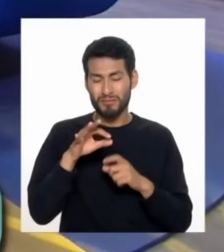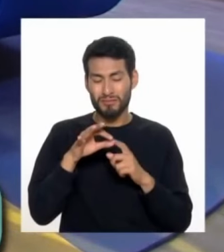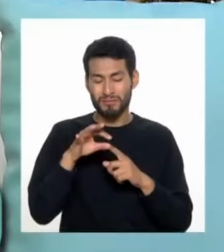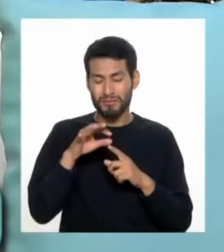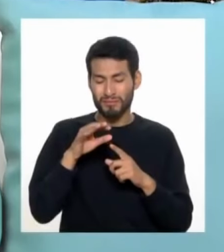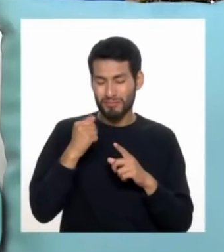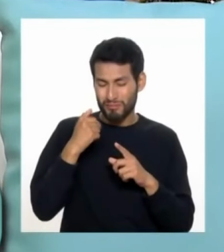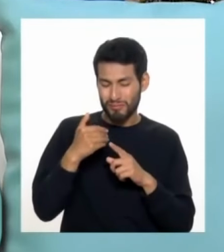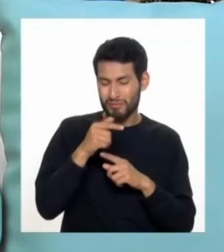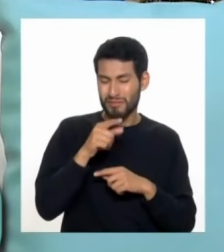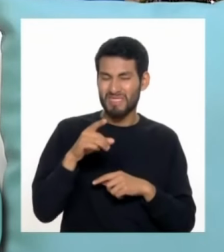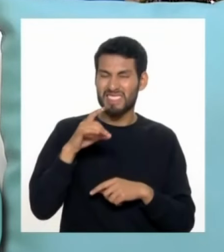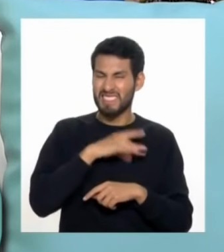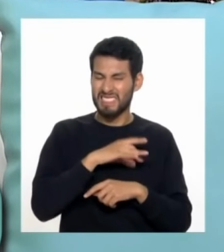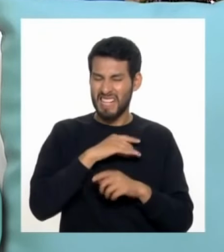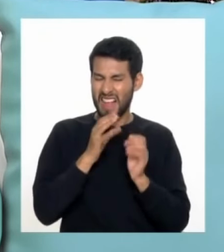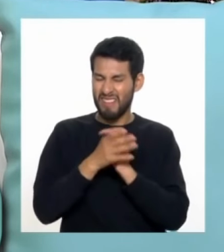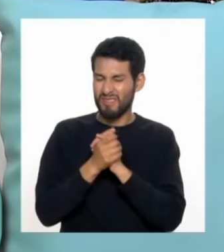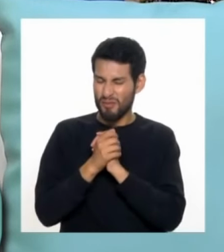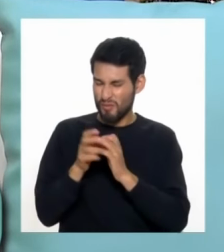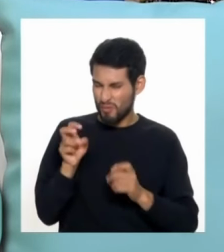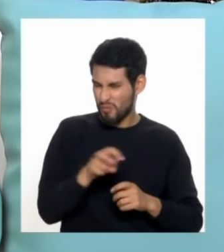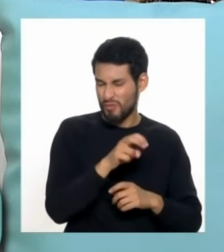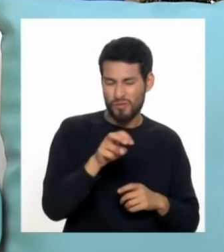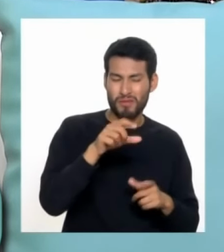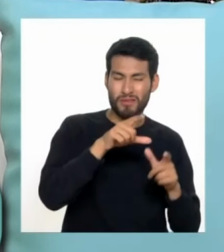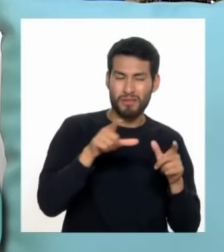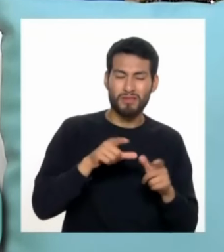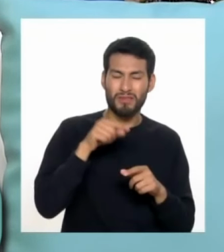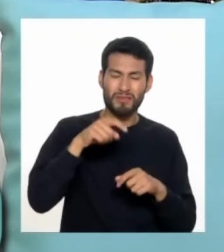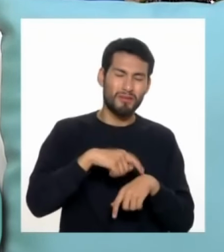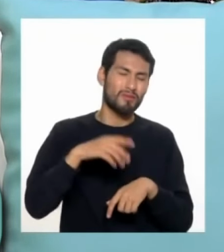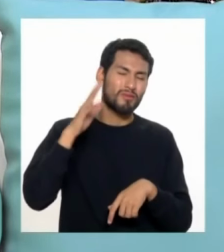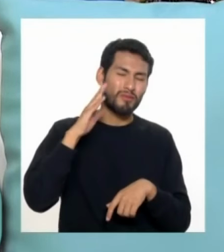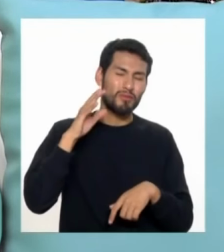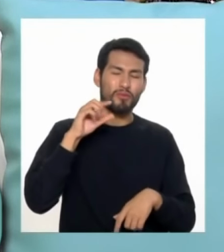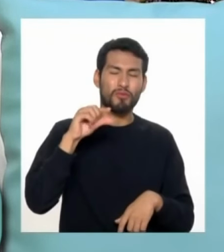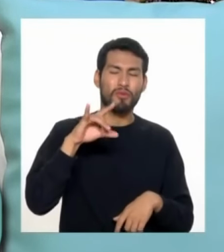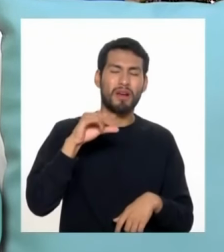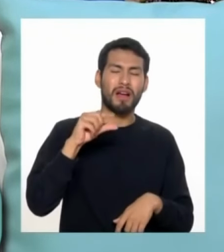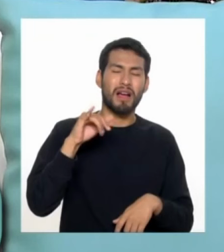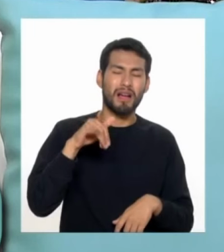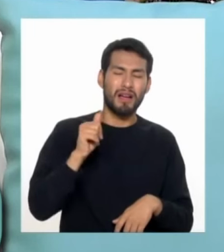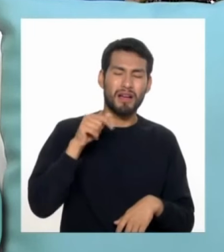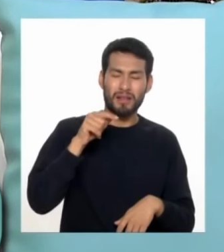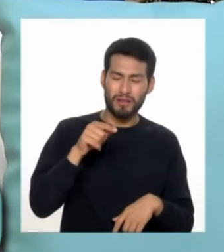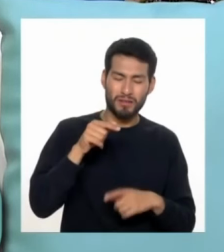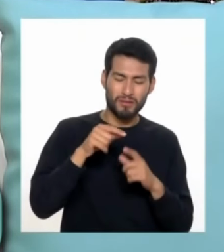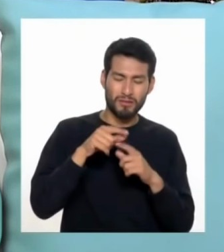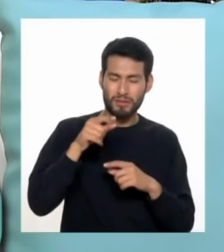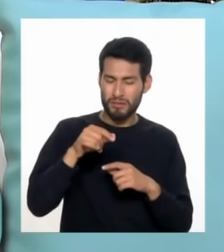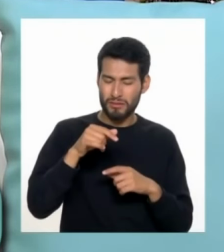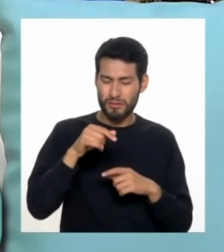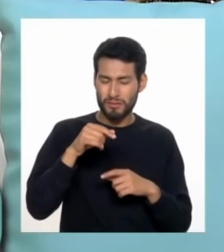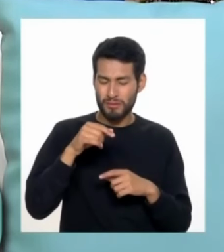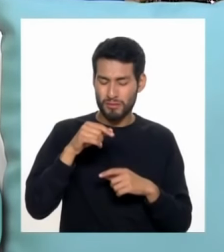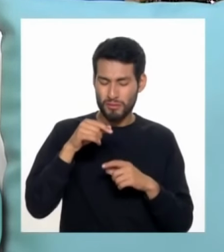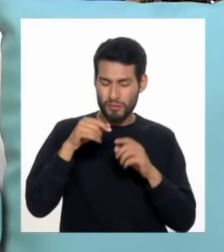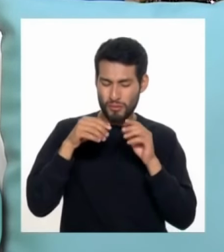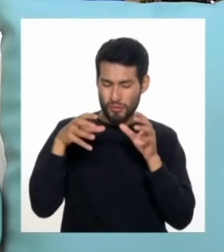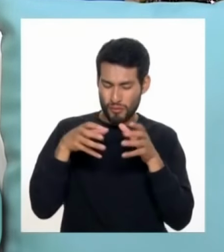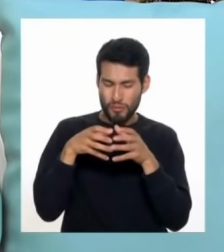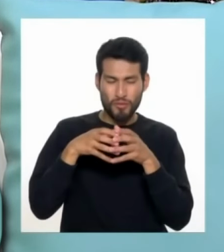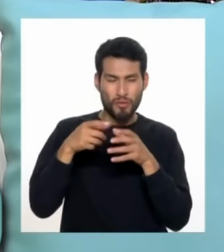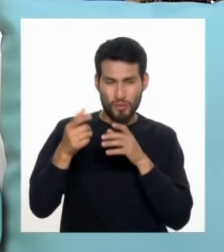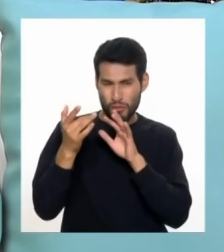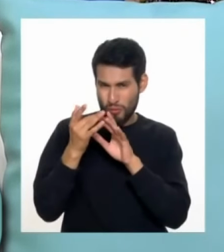de Chile con unos amigos. Guajaja, por aquellos años, estaba comenzando con sus pininos y en la feria del hogar lo llamaron a él y él me